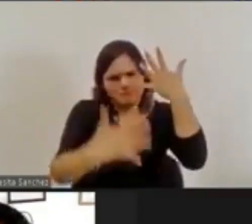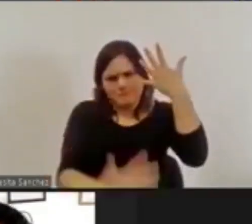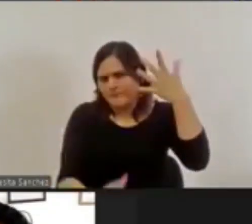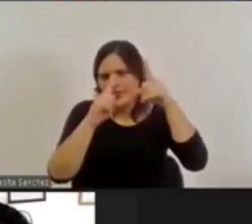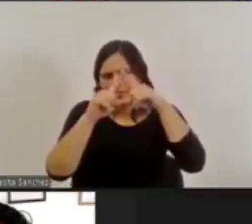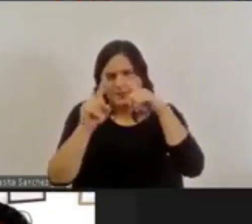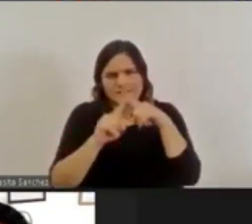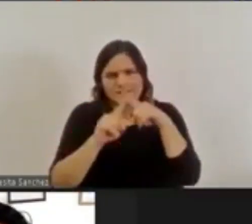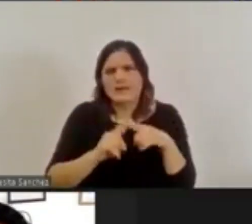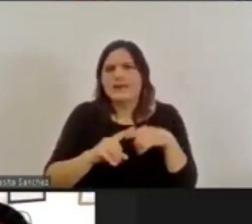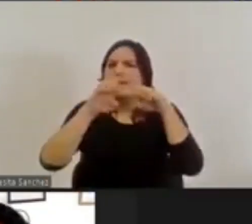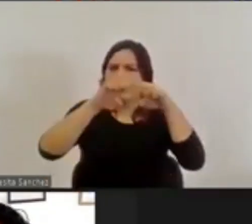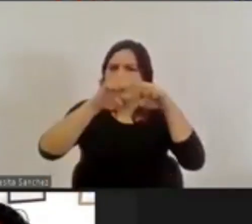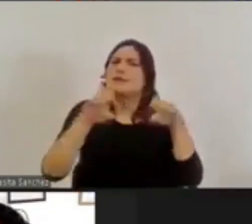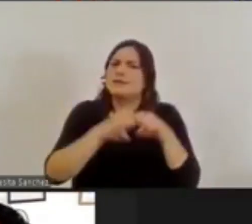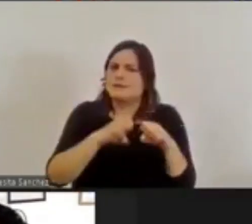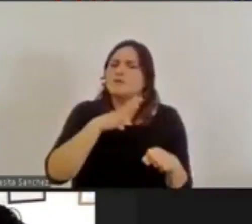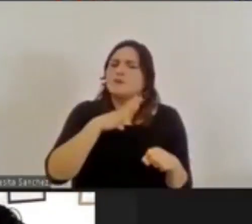pequeños.